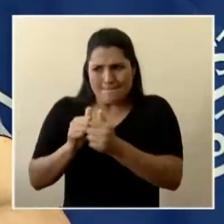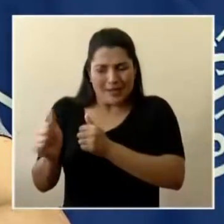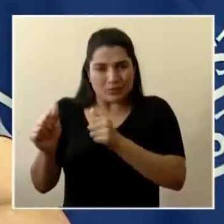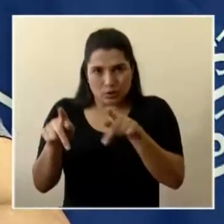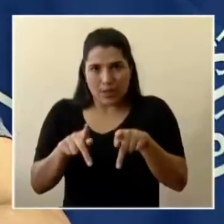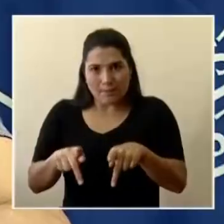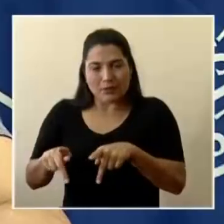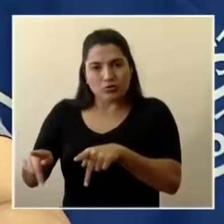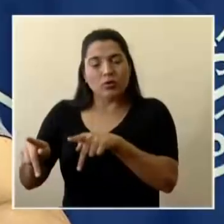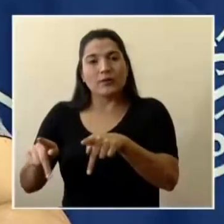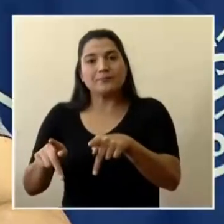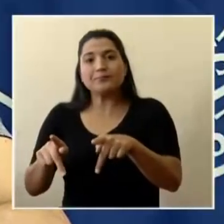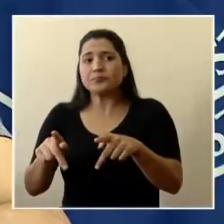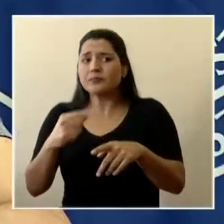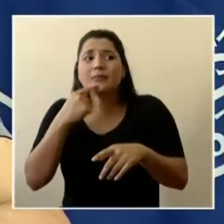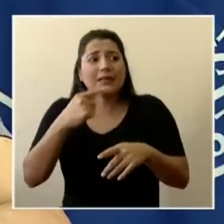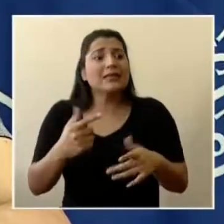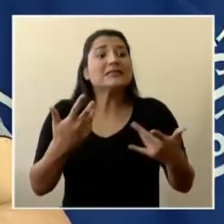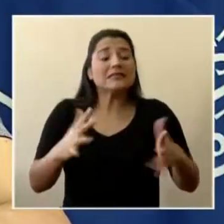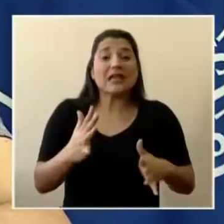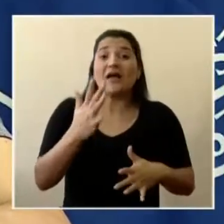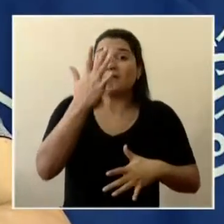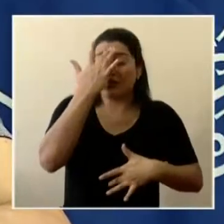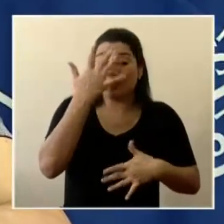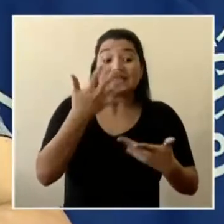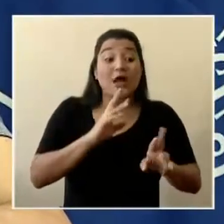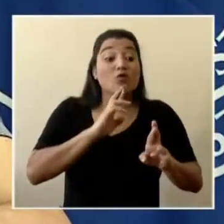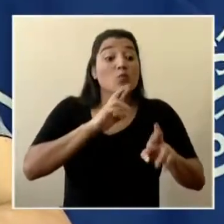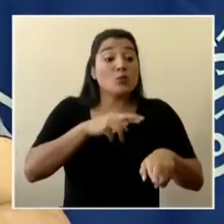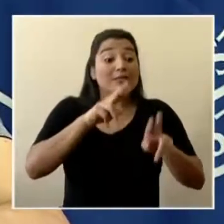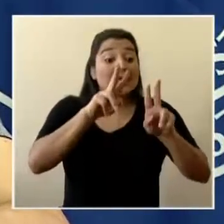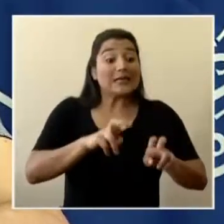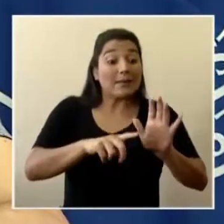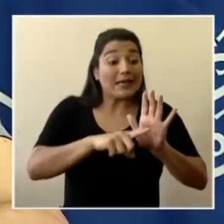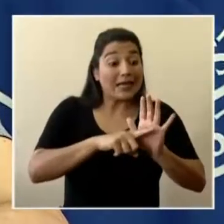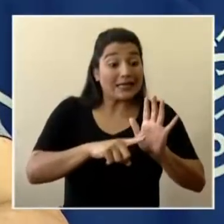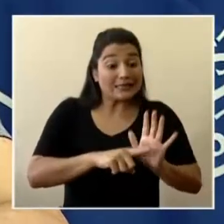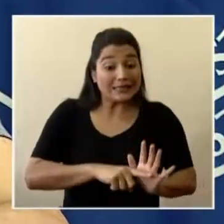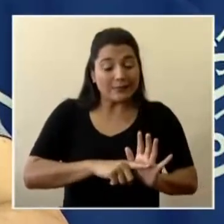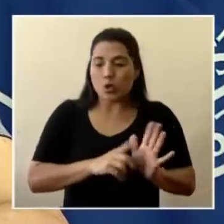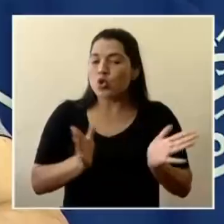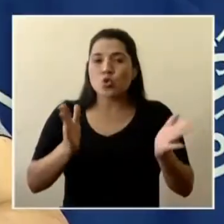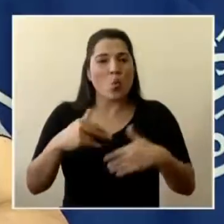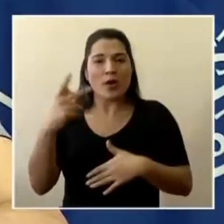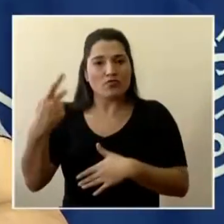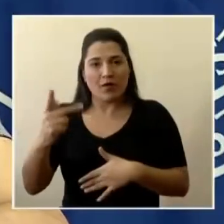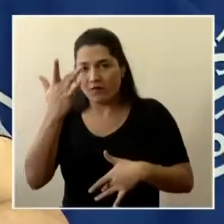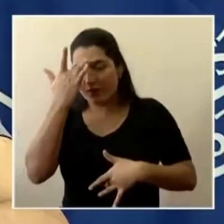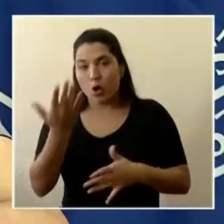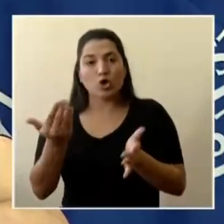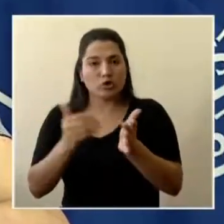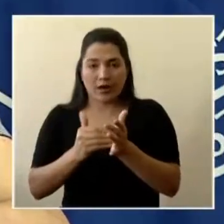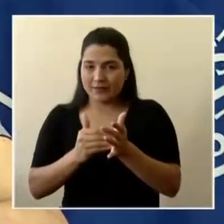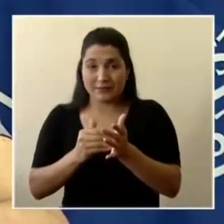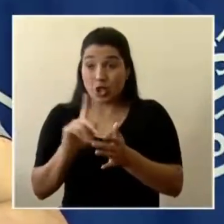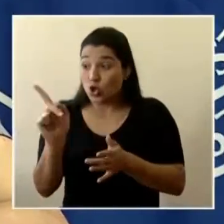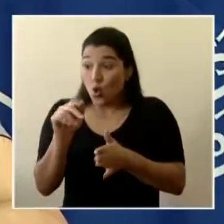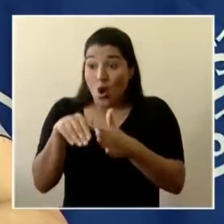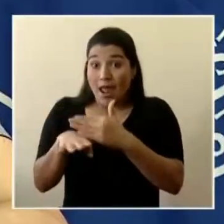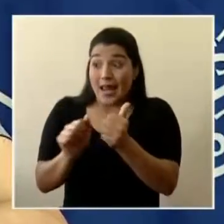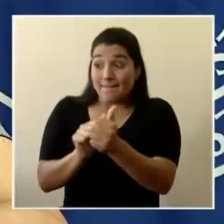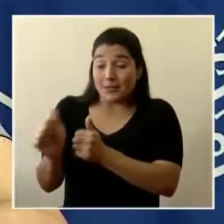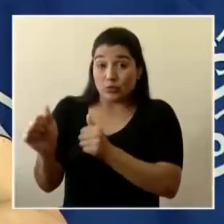sumamente importante ha dicho que ya una vez que las pruebas salen negativas no hay un riesgo de reinfección, al menos no en la gran